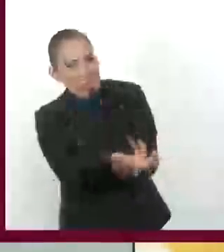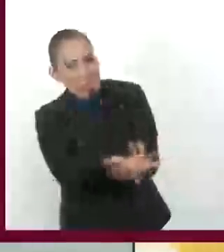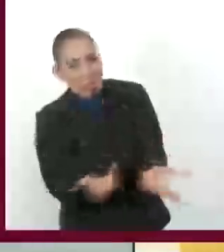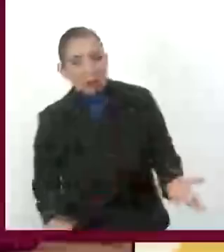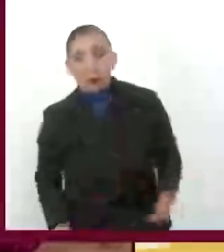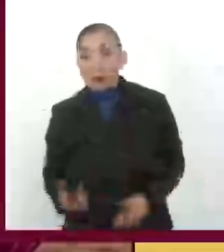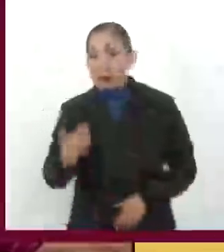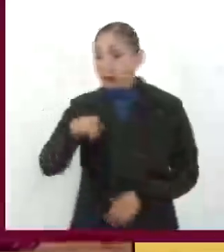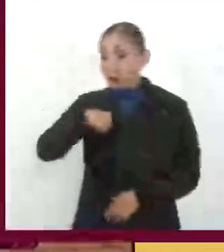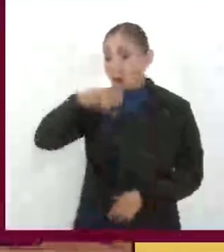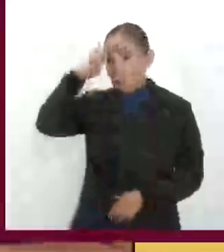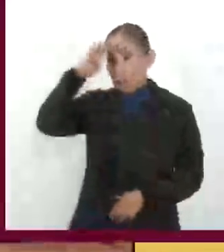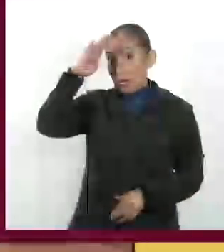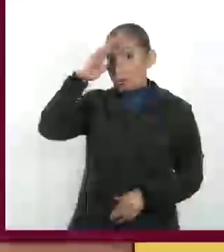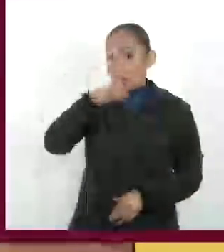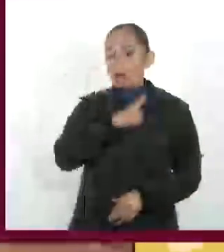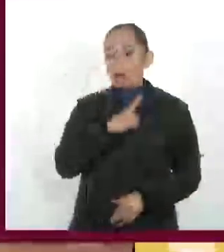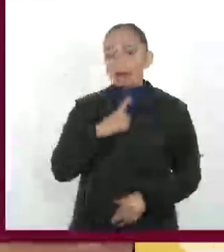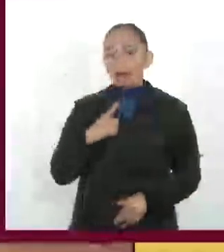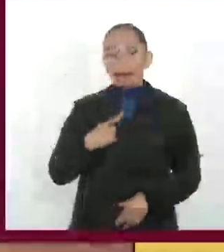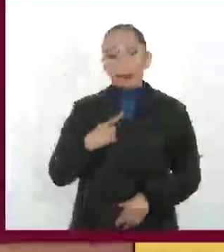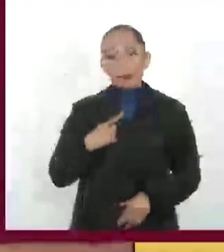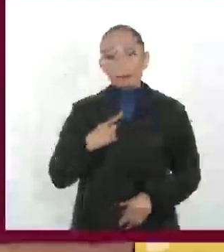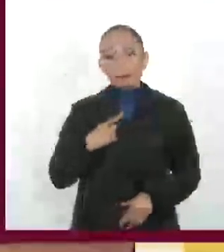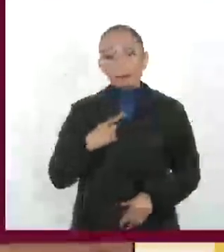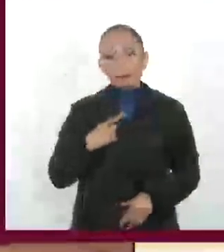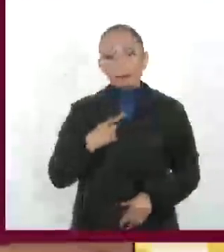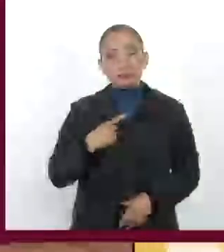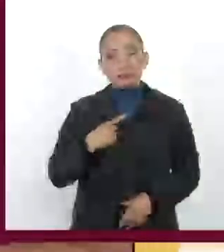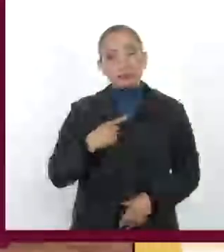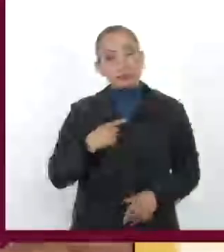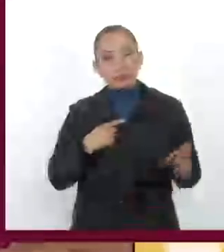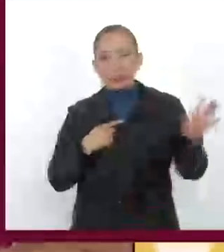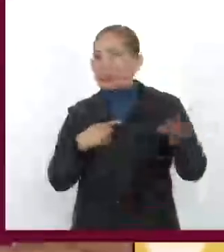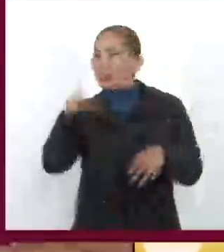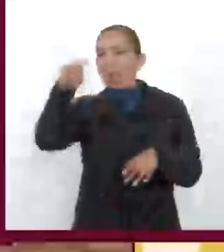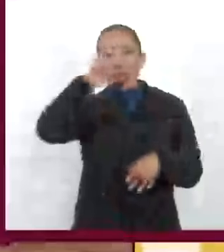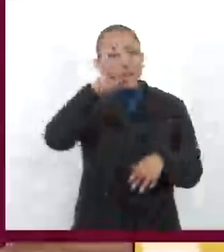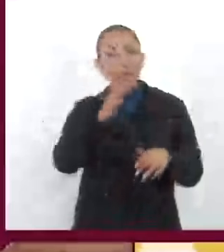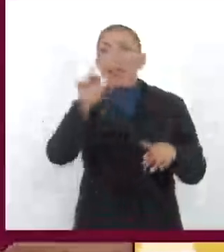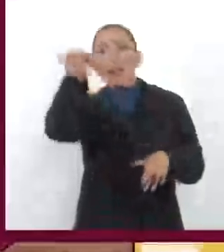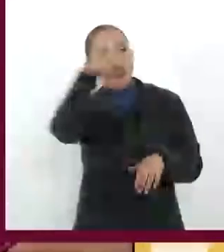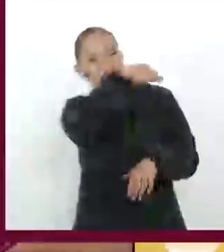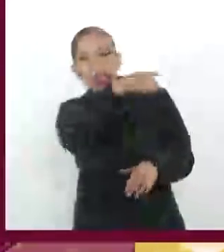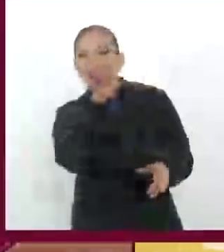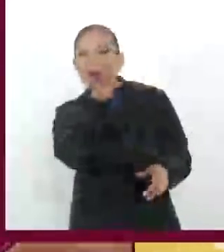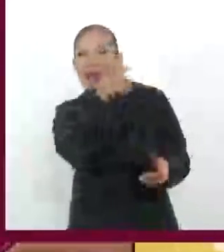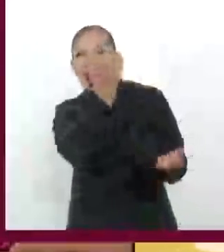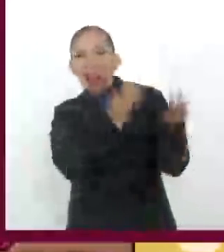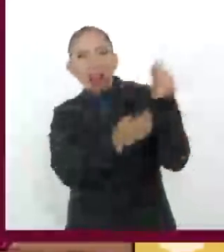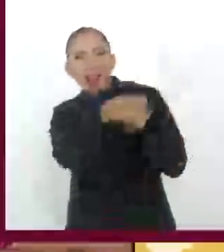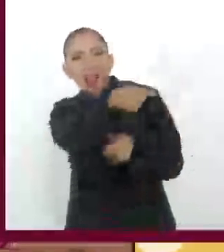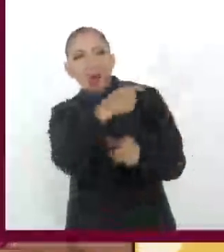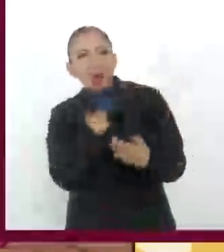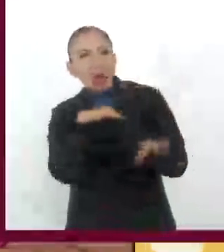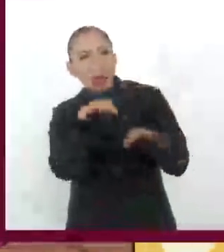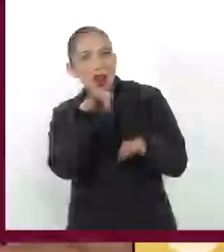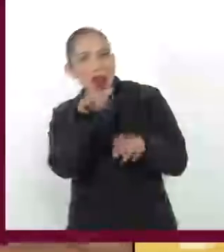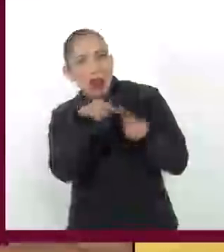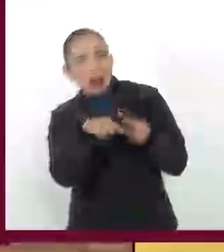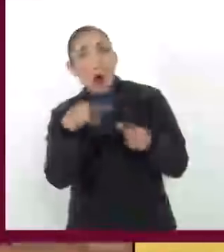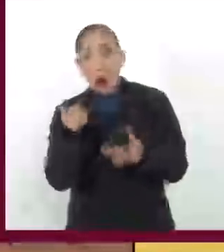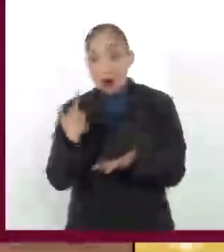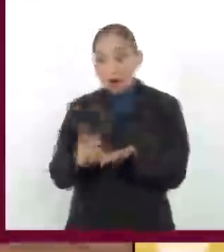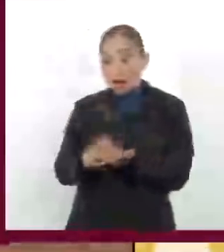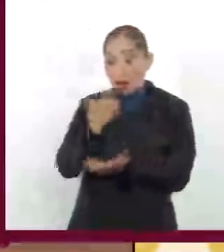obligaciones? Yo pienso que primeramente lo tiene que reportar con sus superiores. Y si